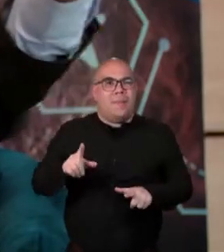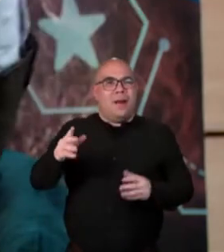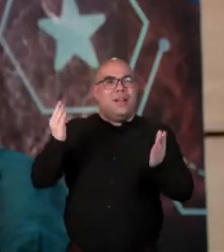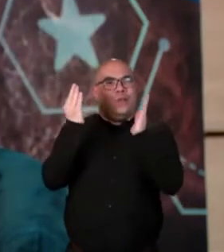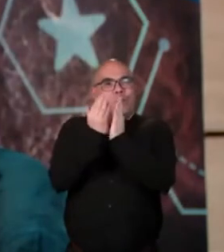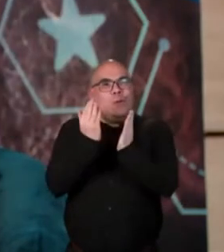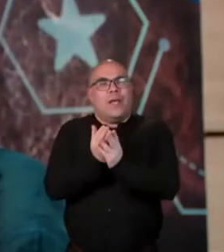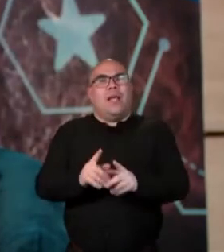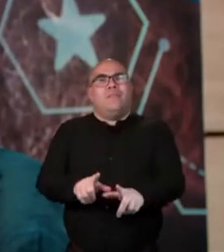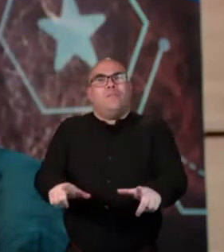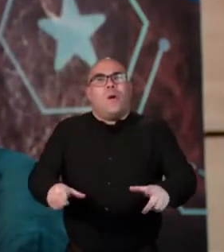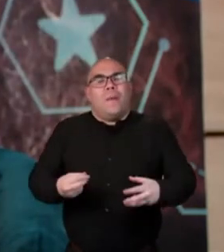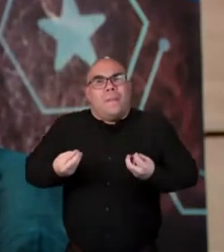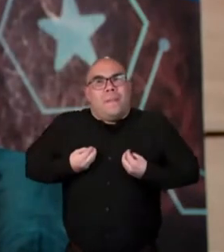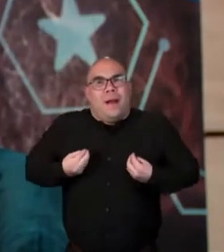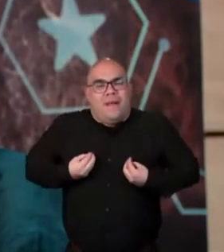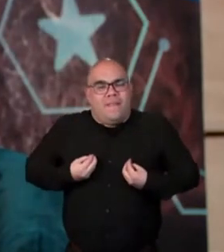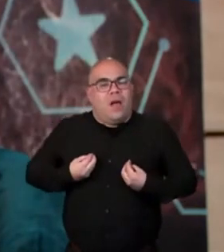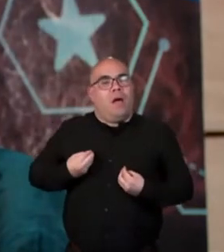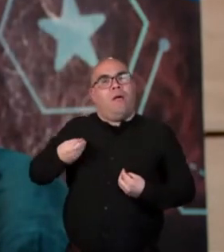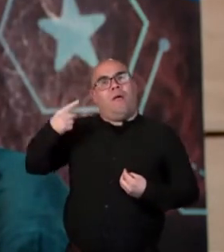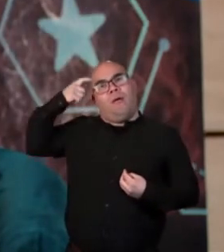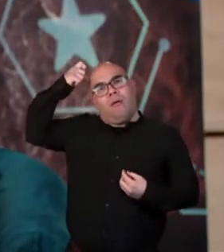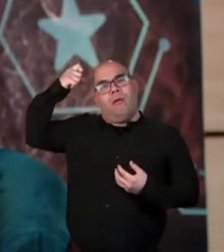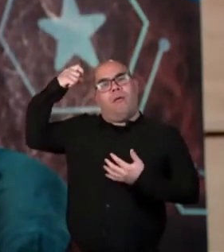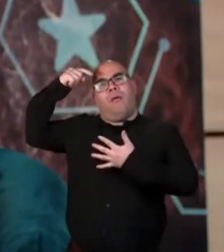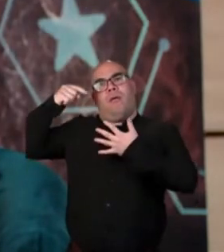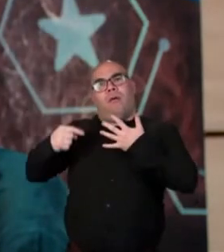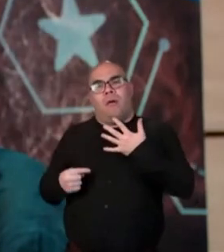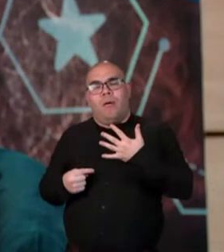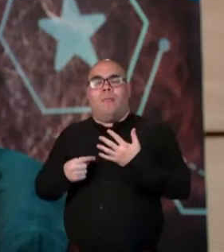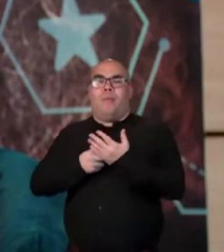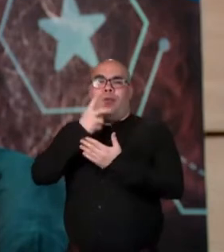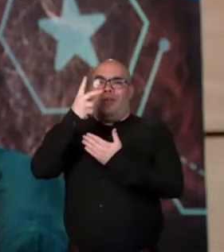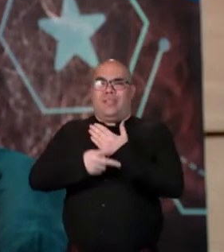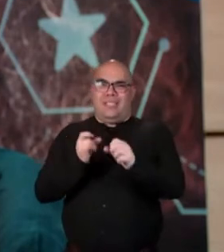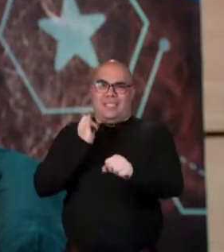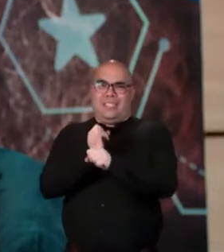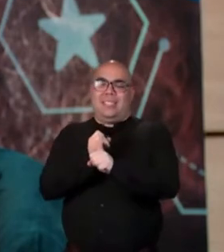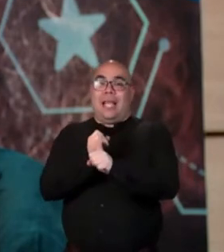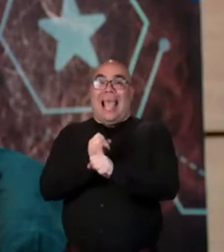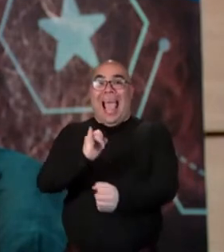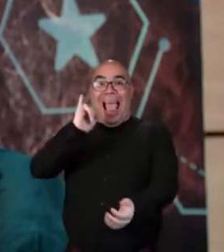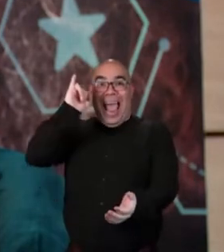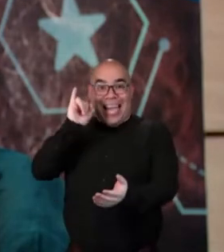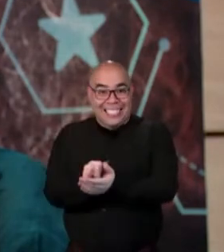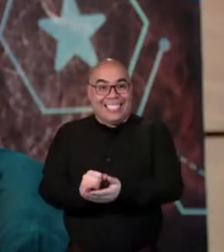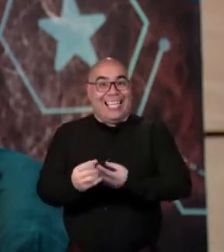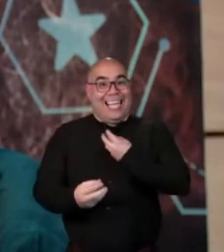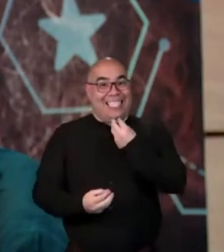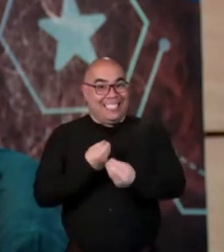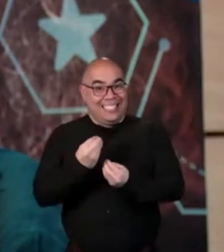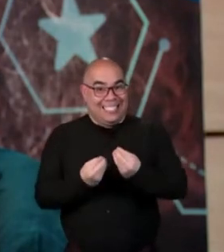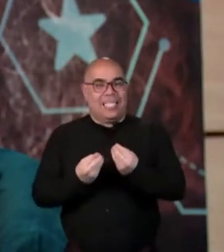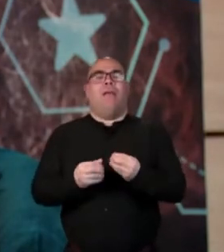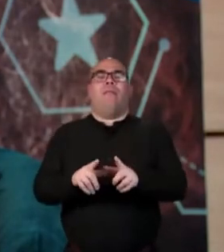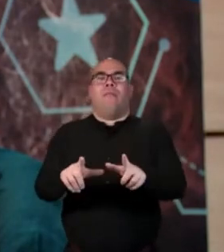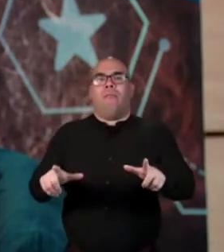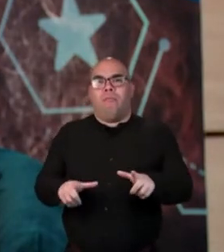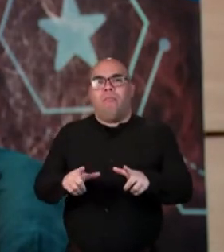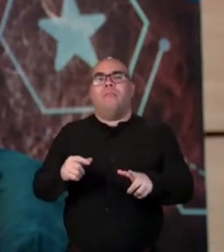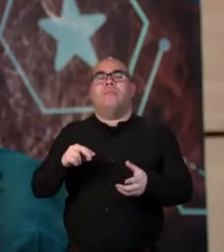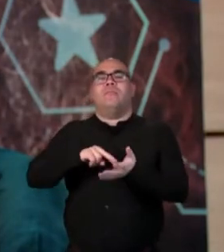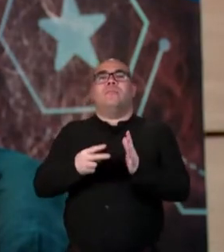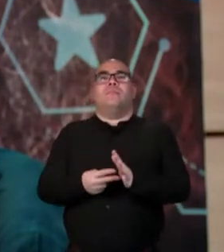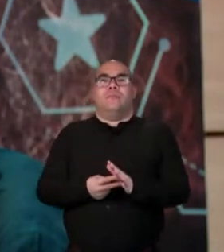como parte de nuestro reto con actualización de proyecto institucional es hacer de nuestros campos en nuestro caso son nueve